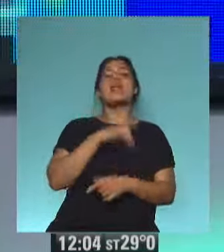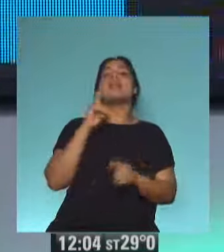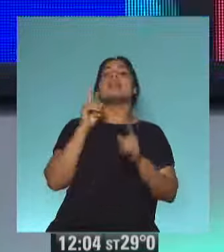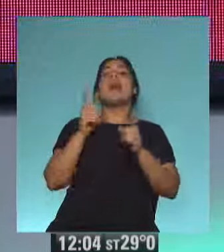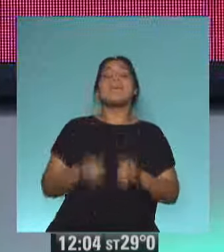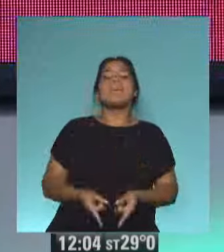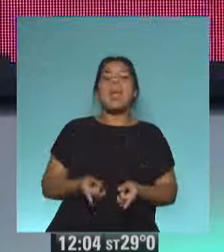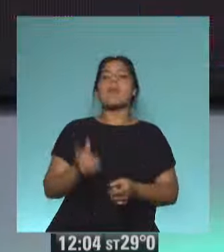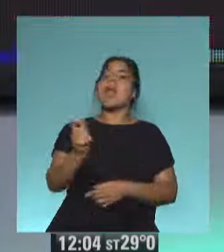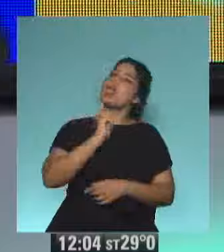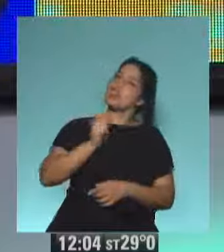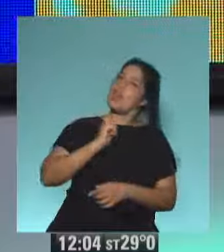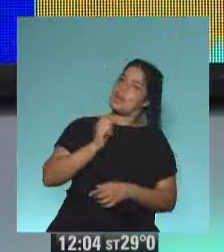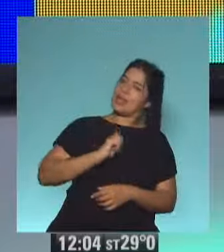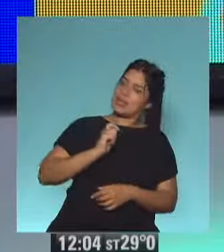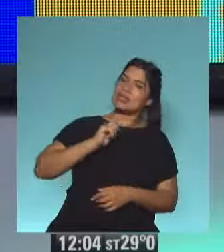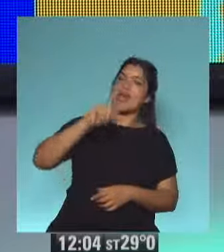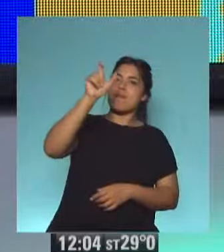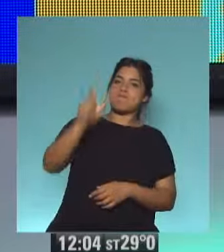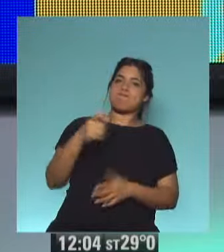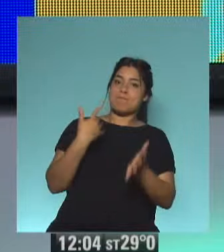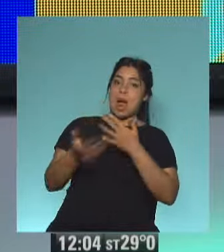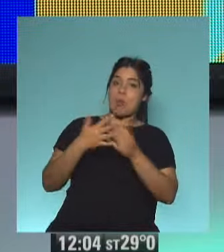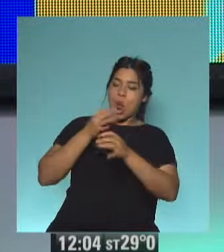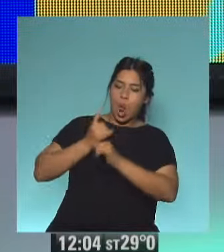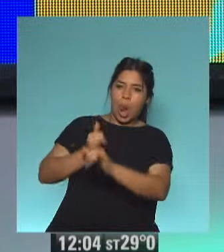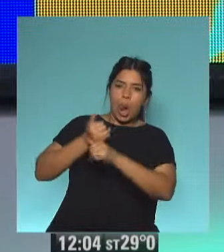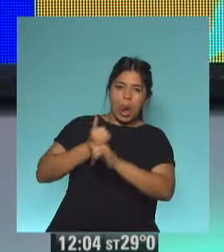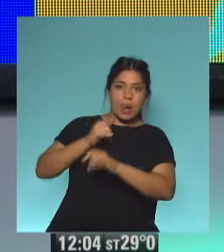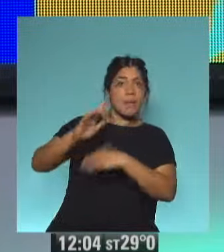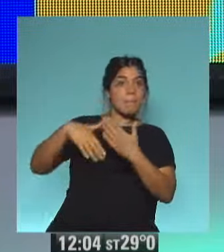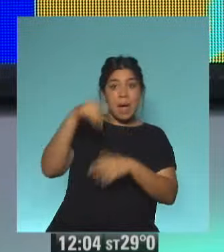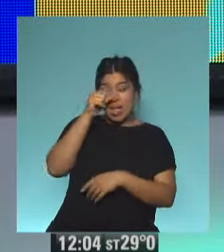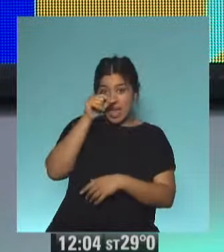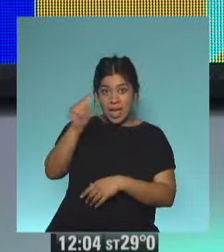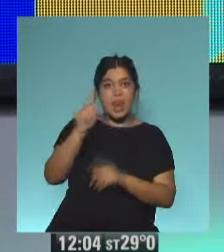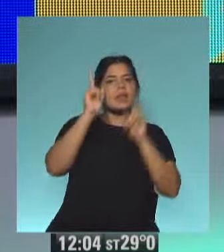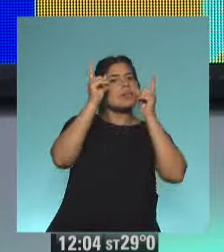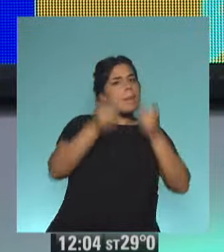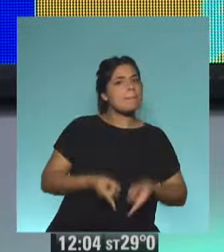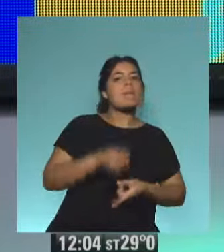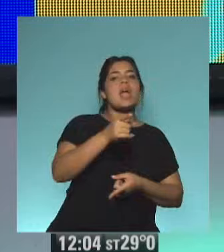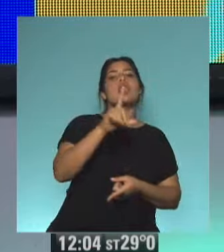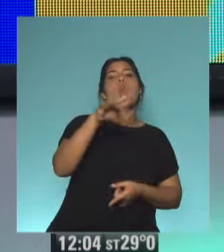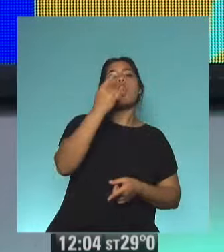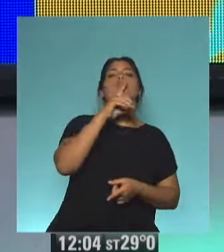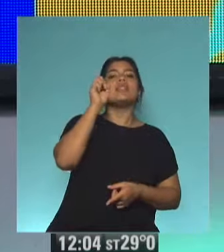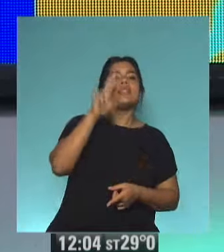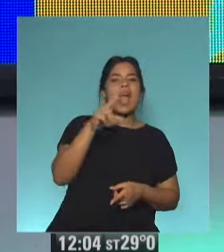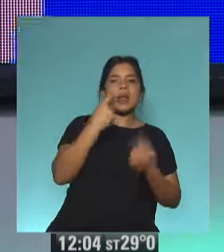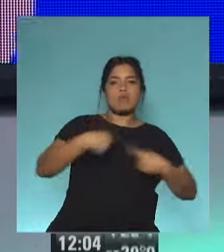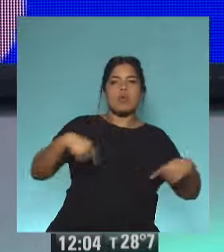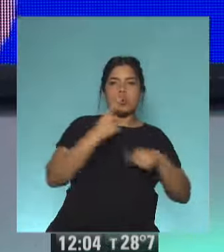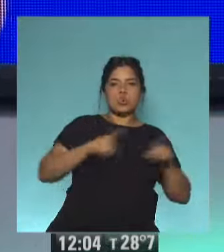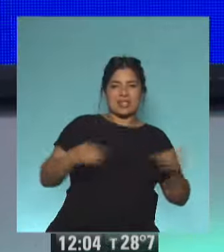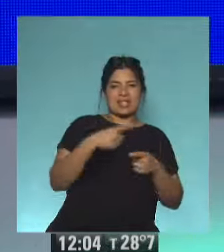que entrevistamos a un artesano de juguetes de madera. También habíamos hablado con un luthier. ¿Por qué hacemos esto? Bueno, porque